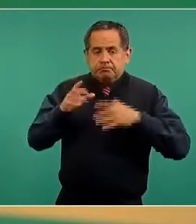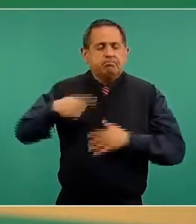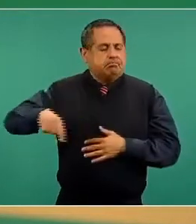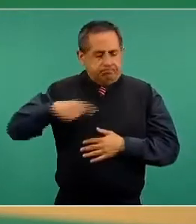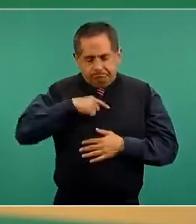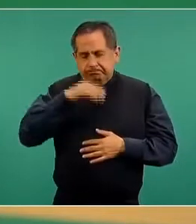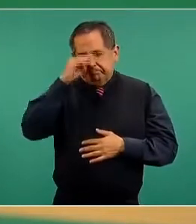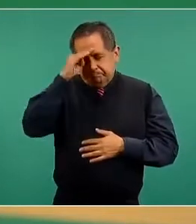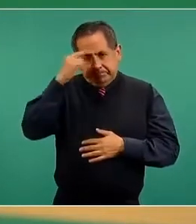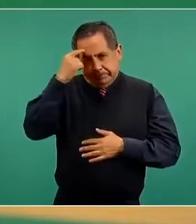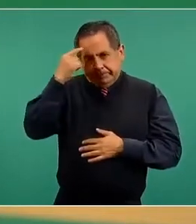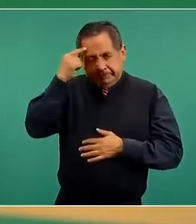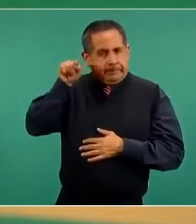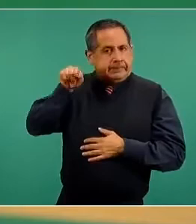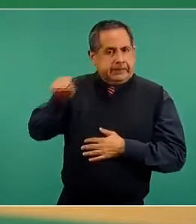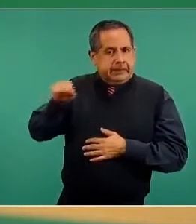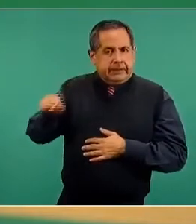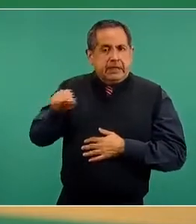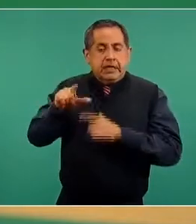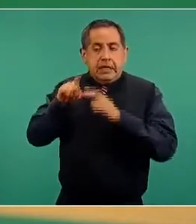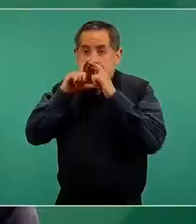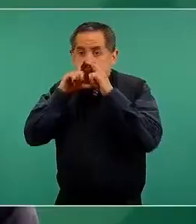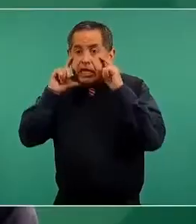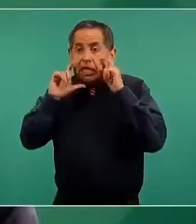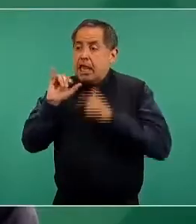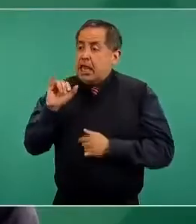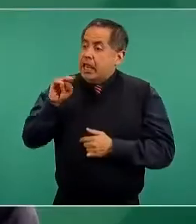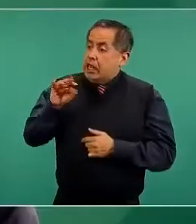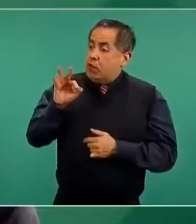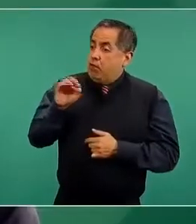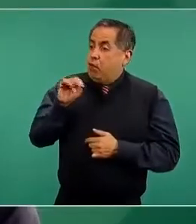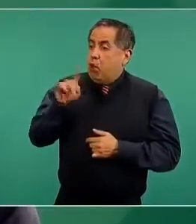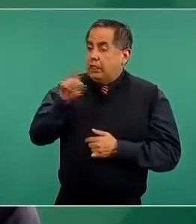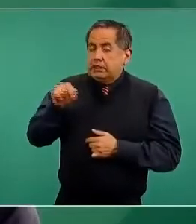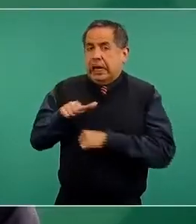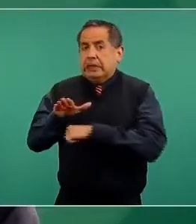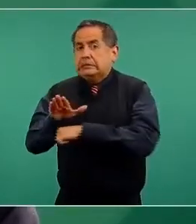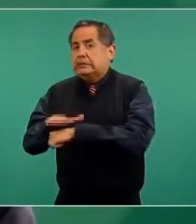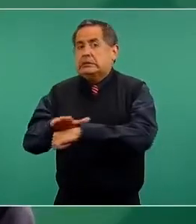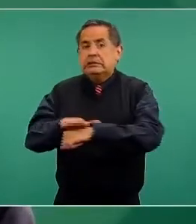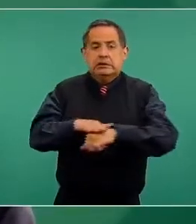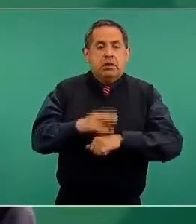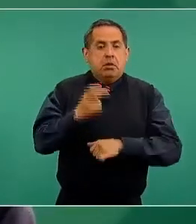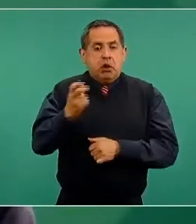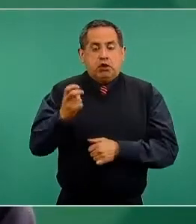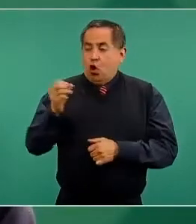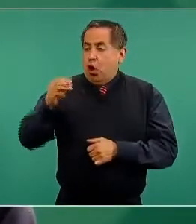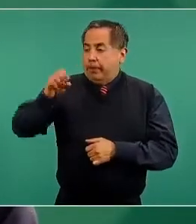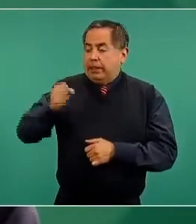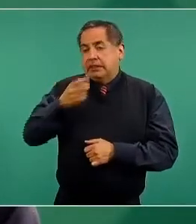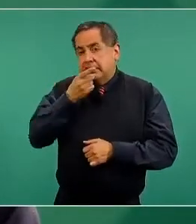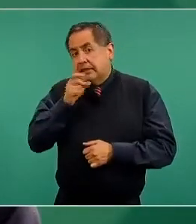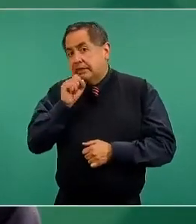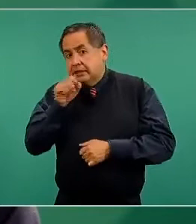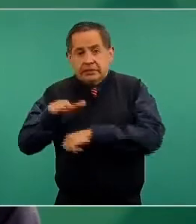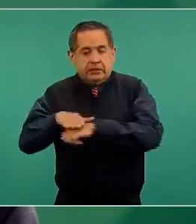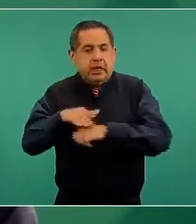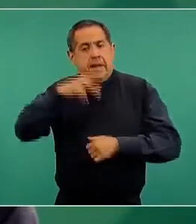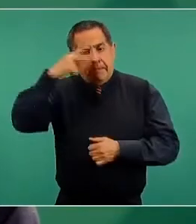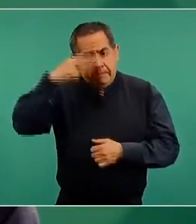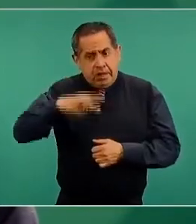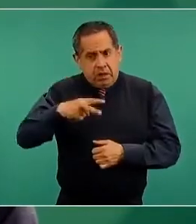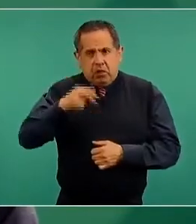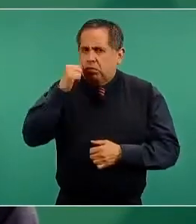cuenta, no todos desafortunadamente, y de ahí el llamado de la OMS, pero en México sí lo tomamos en cuenta. Aquí